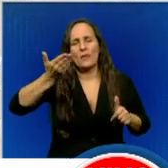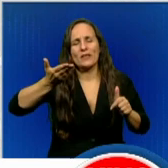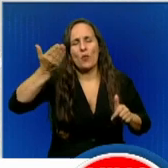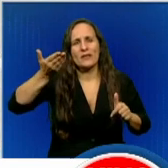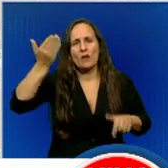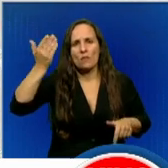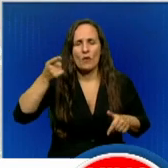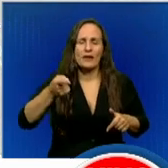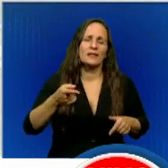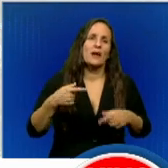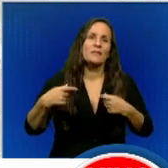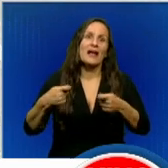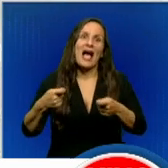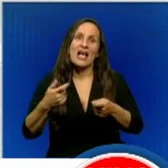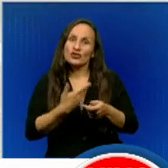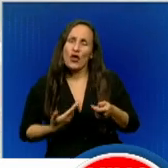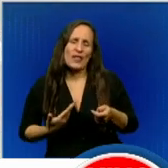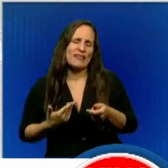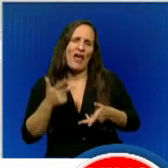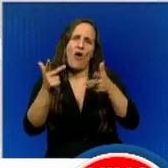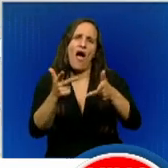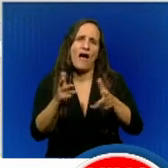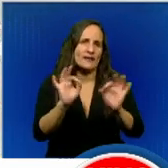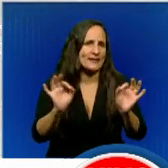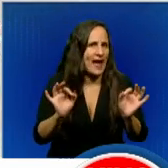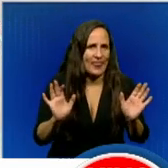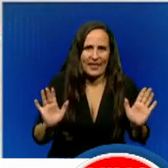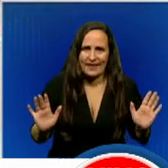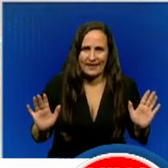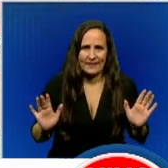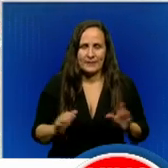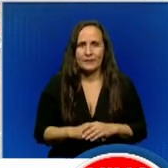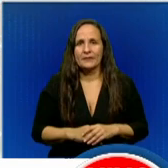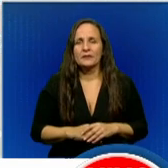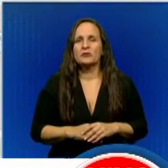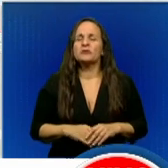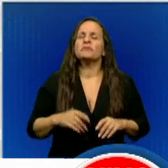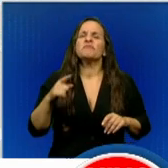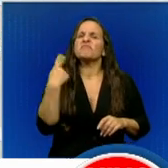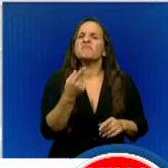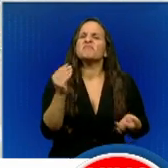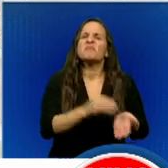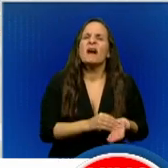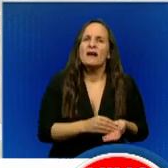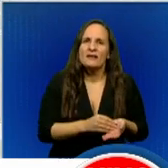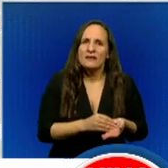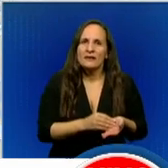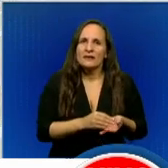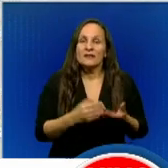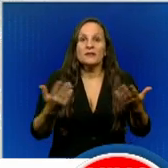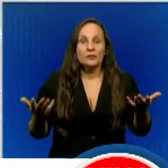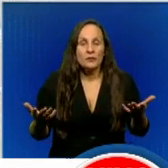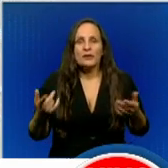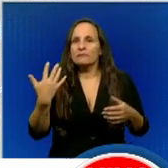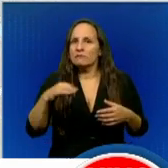del gasto público no se habla también que más debemos hacer bueno hay